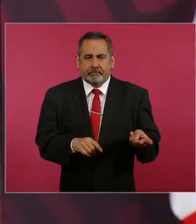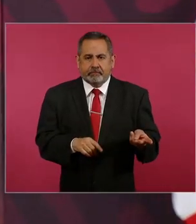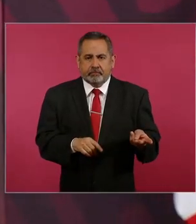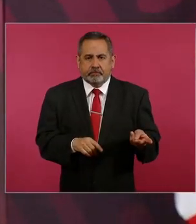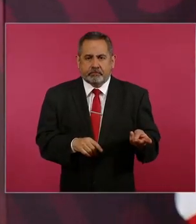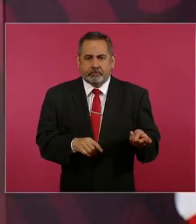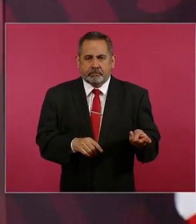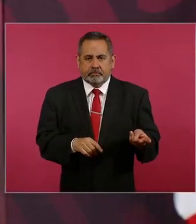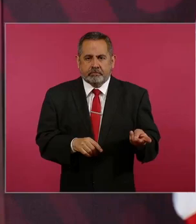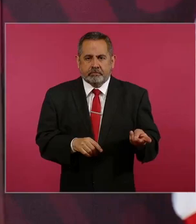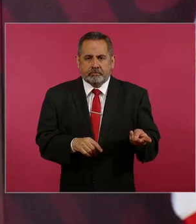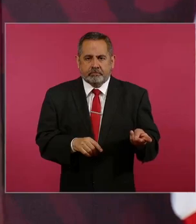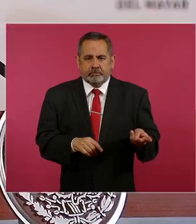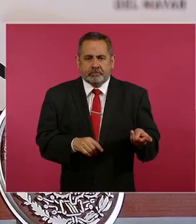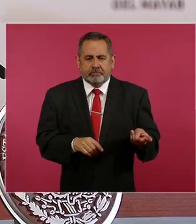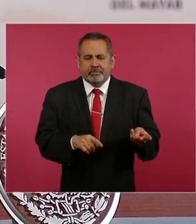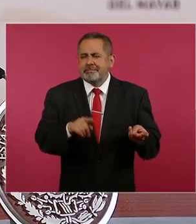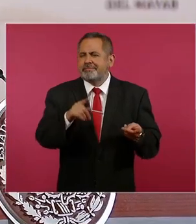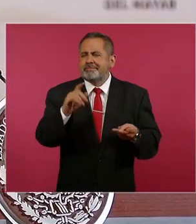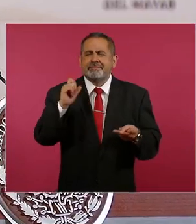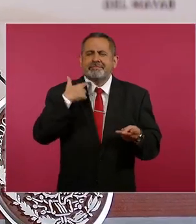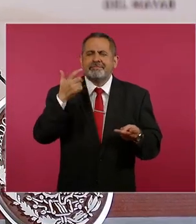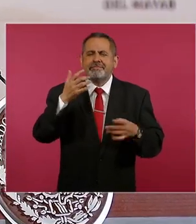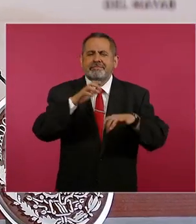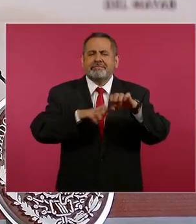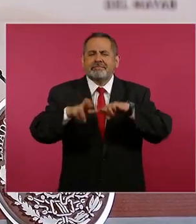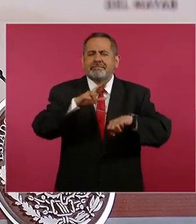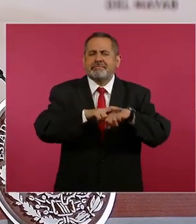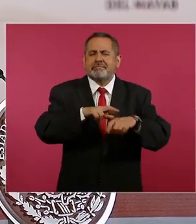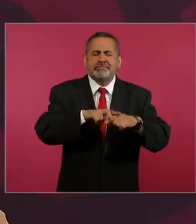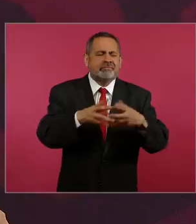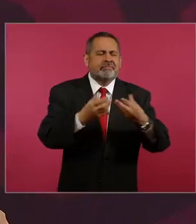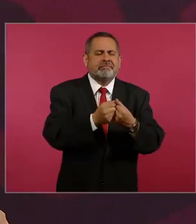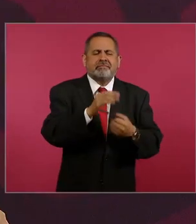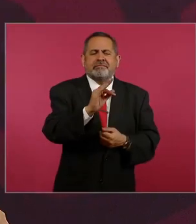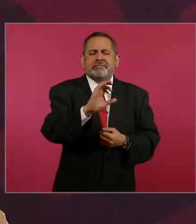el que tenía de embajador Calderón,